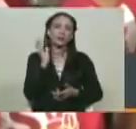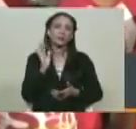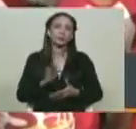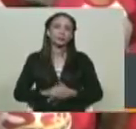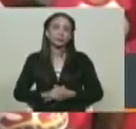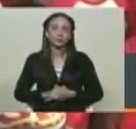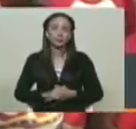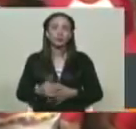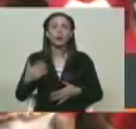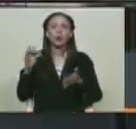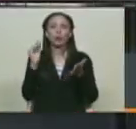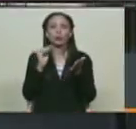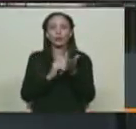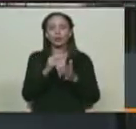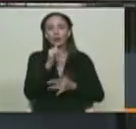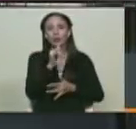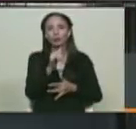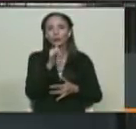Bueno, volviendo al tema,